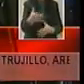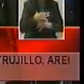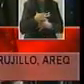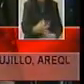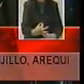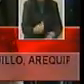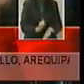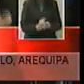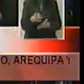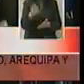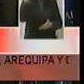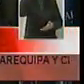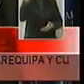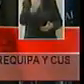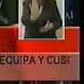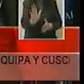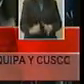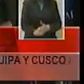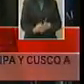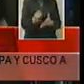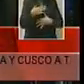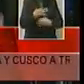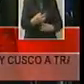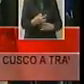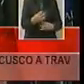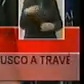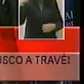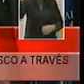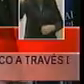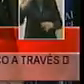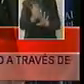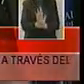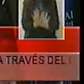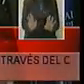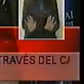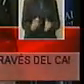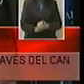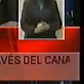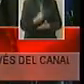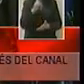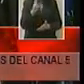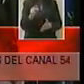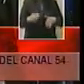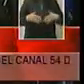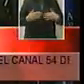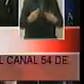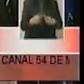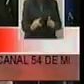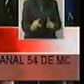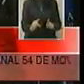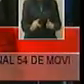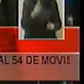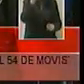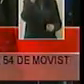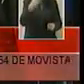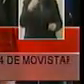interesa su ideología, le interesa el juego político que viene haciendo. Y eso no lo podemos permitir. El